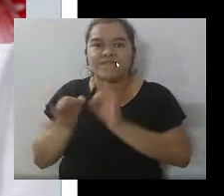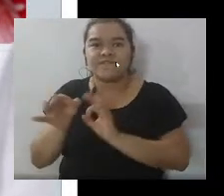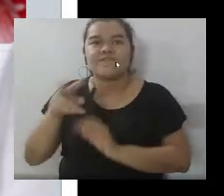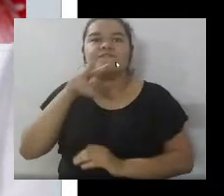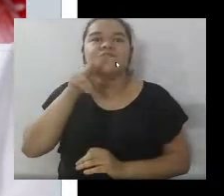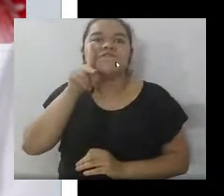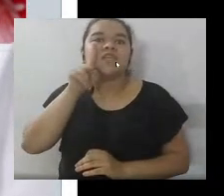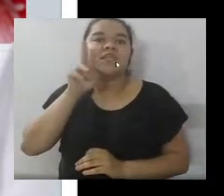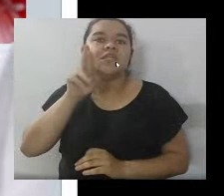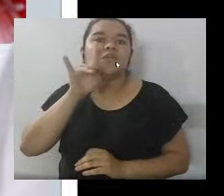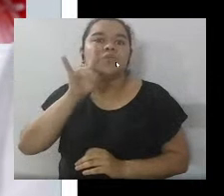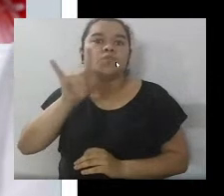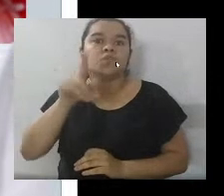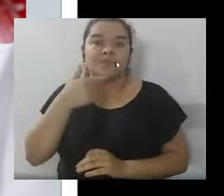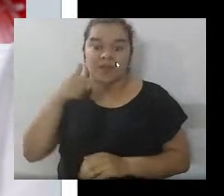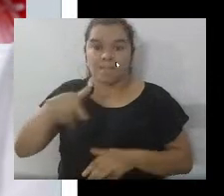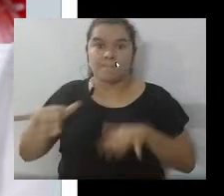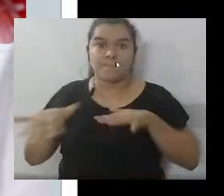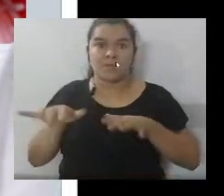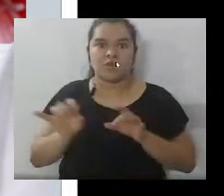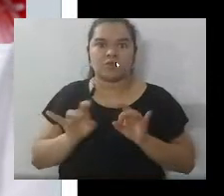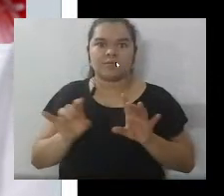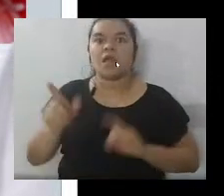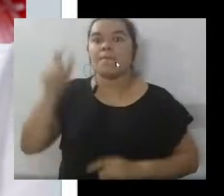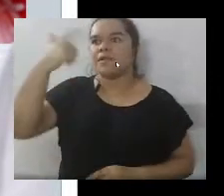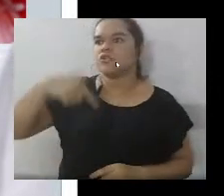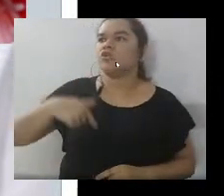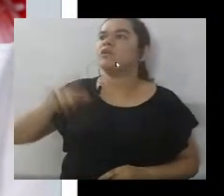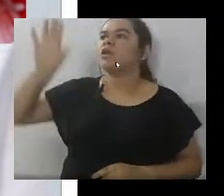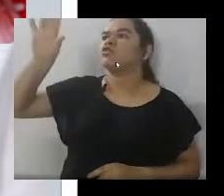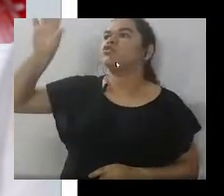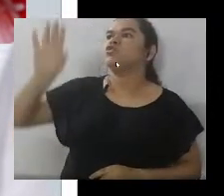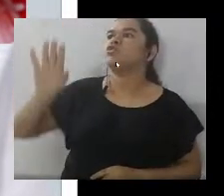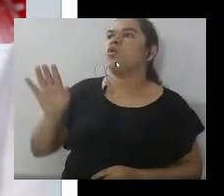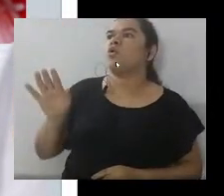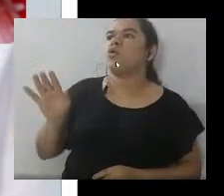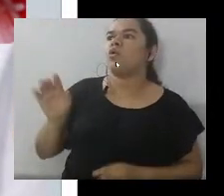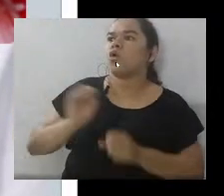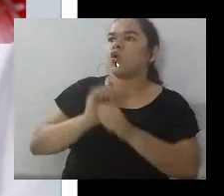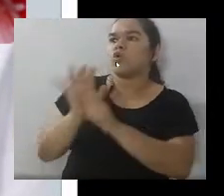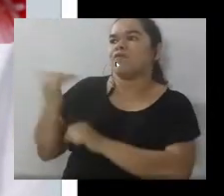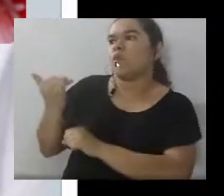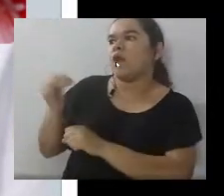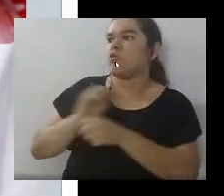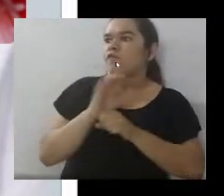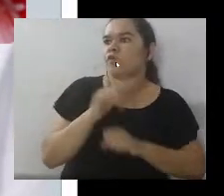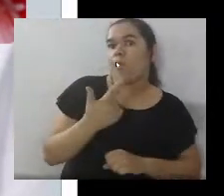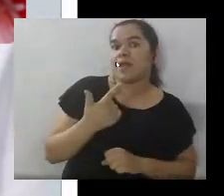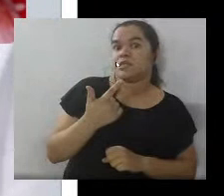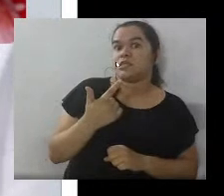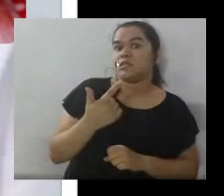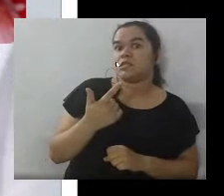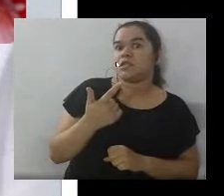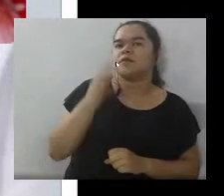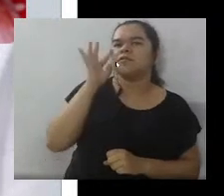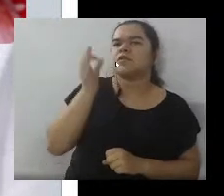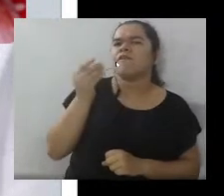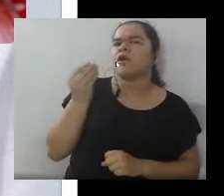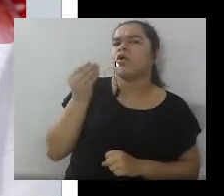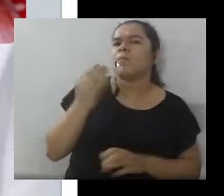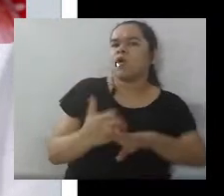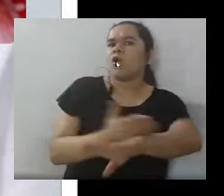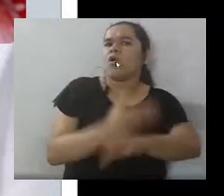pandemia sabrán que un paciente diga soy COVID positivo o COVID negativo es porque hay un bioquímico que firmó ese